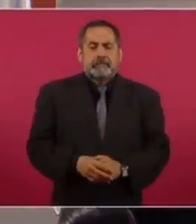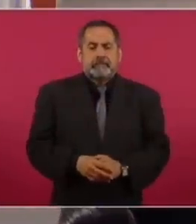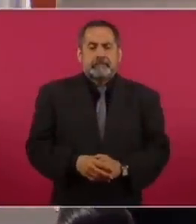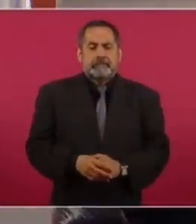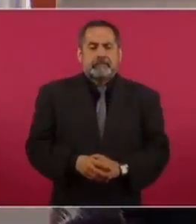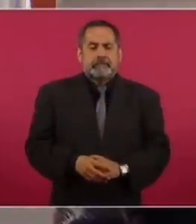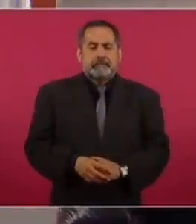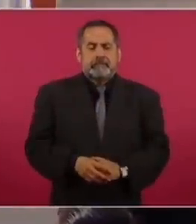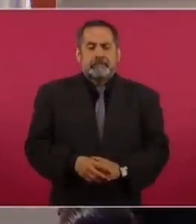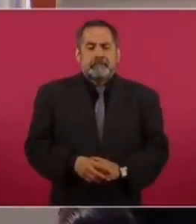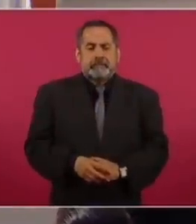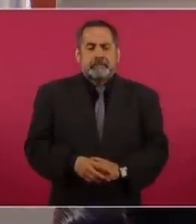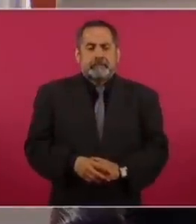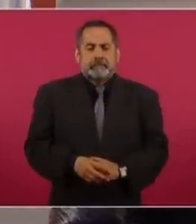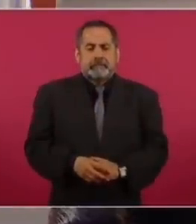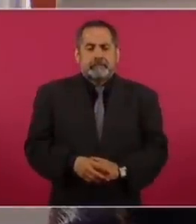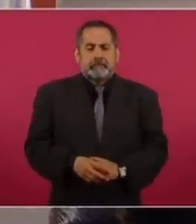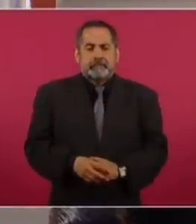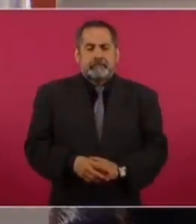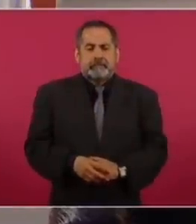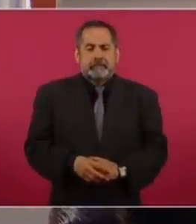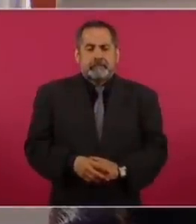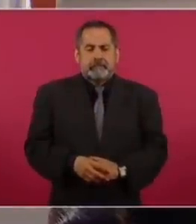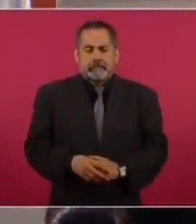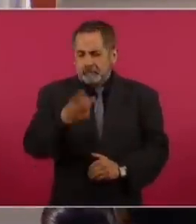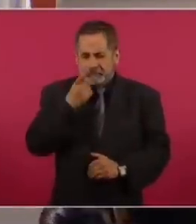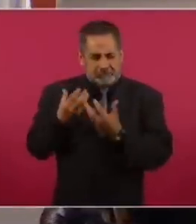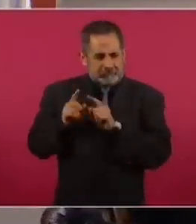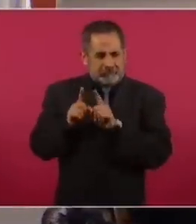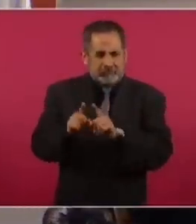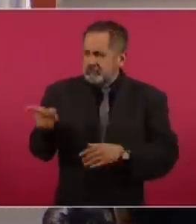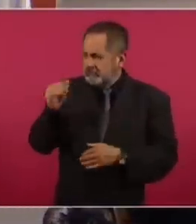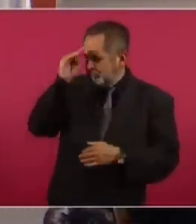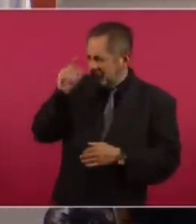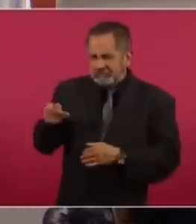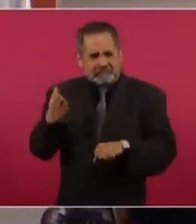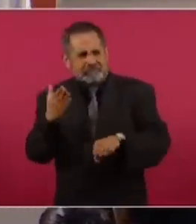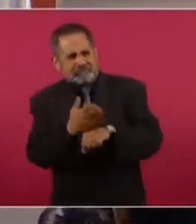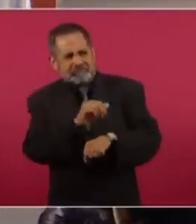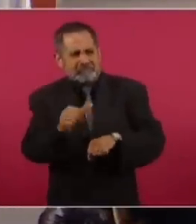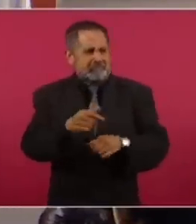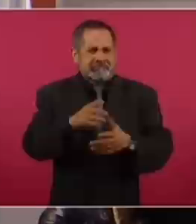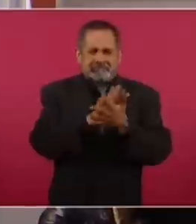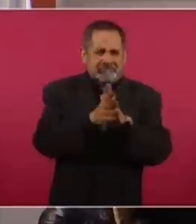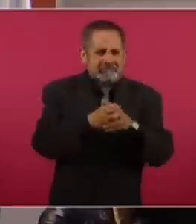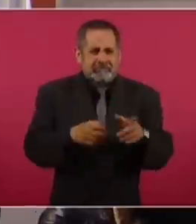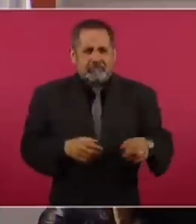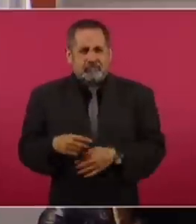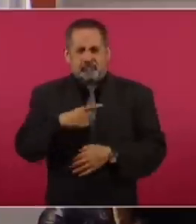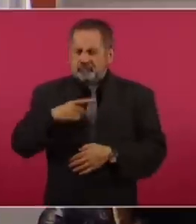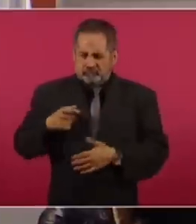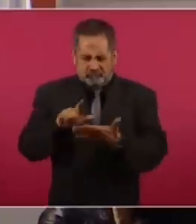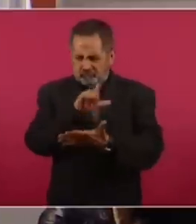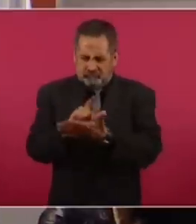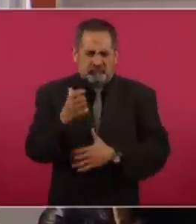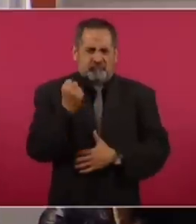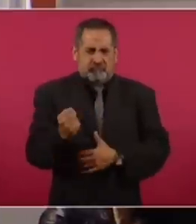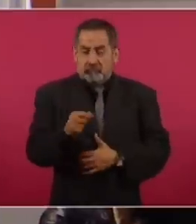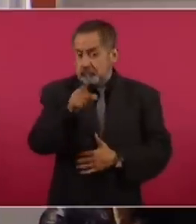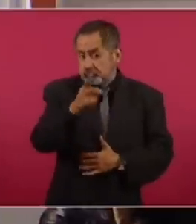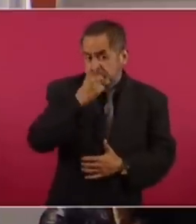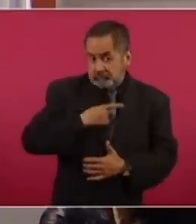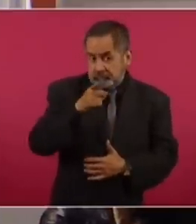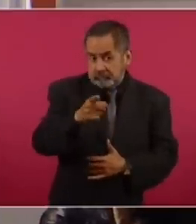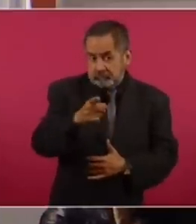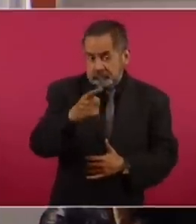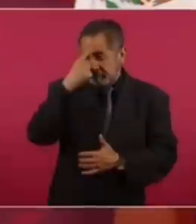Basta y la cova, con el que allá, ¿te acuerdas? Yo estaba ahí y me dijiste en el trayecto, ¿qué piensa usted de estos castigos a secuestradores y narcotraficantes? Te dije, debe ser un castigo legal muy severo. Y me dijiste